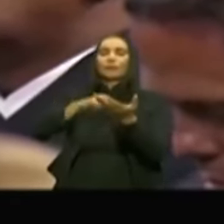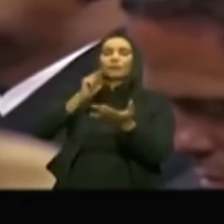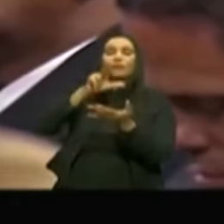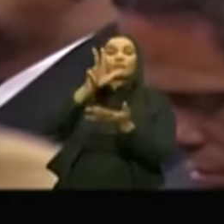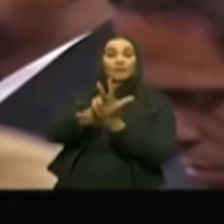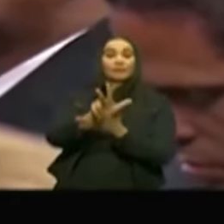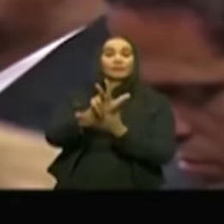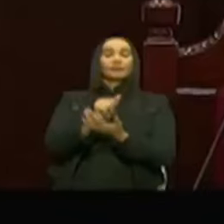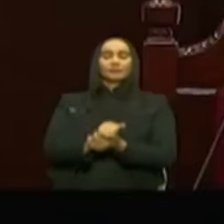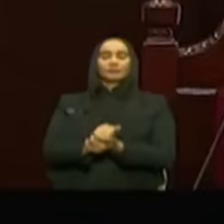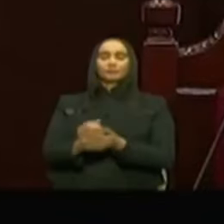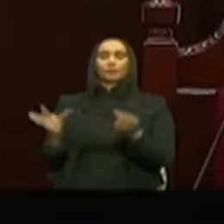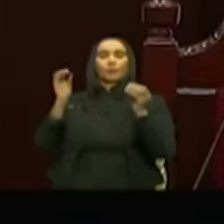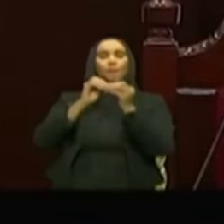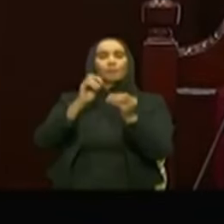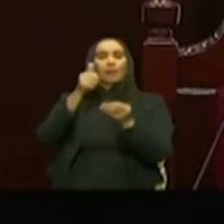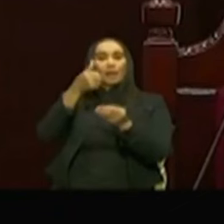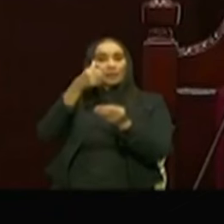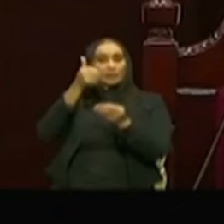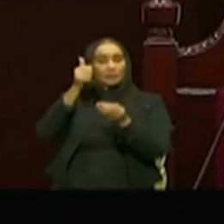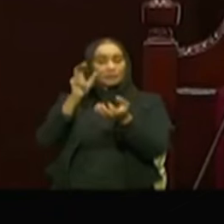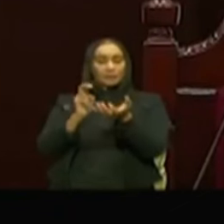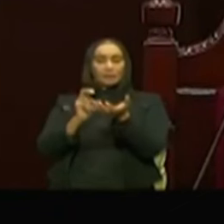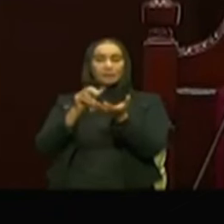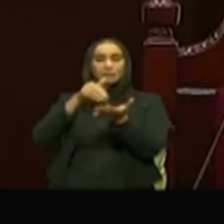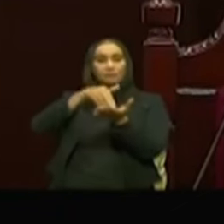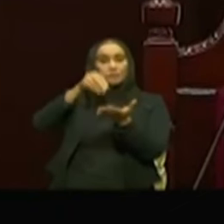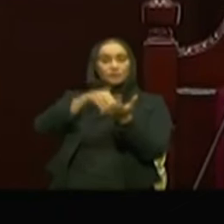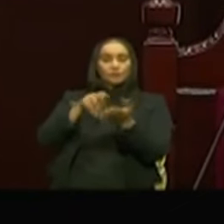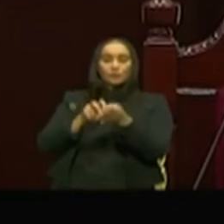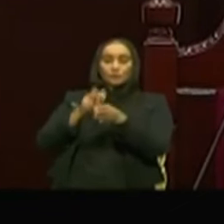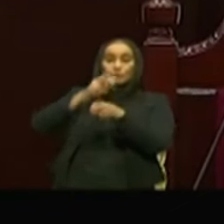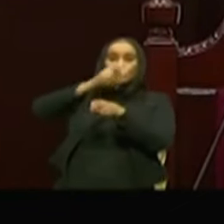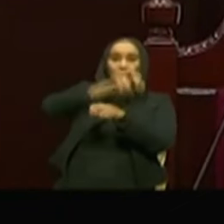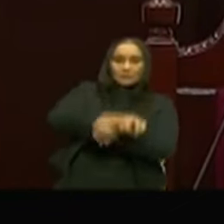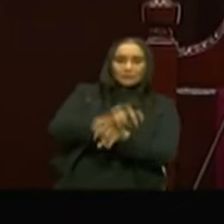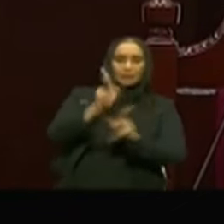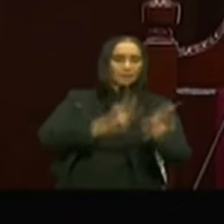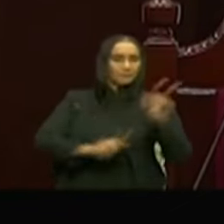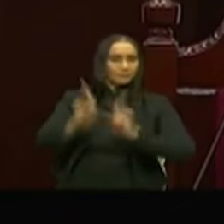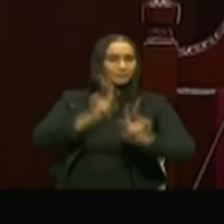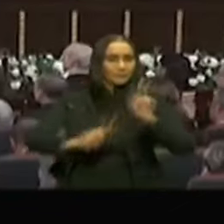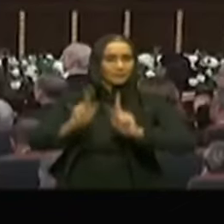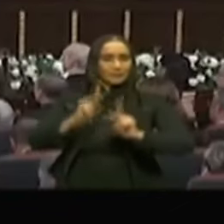O los más de 10 millones de visitantes que tuvimos el pasado 2023.